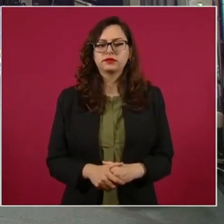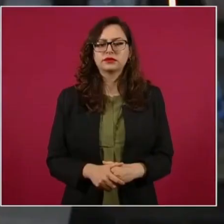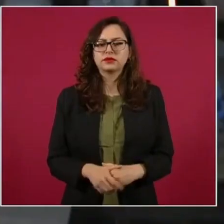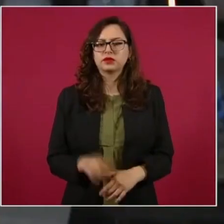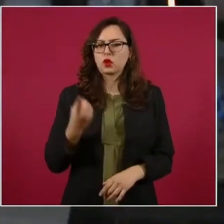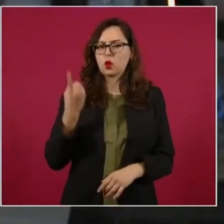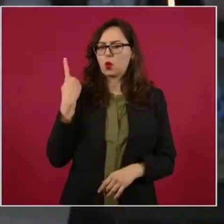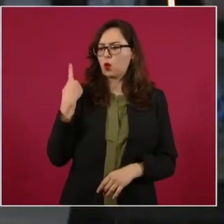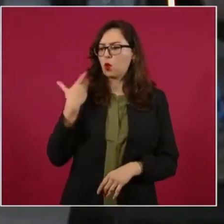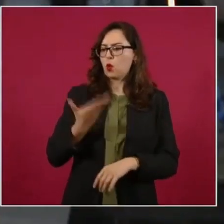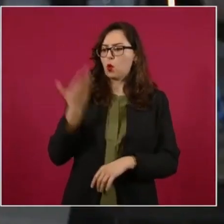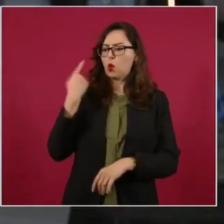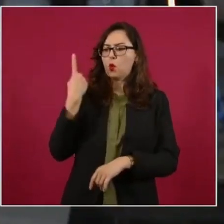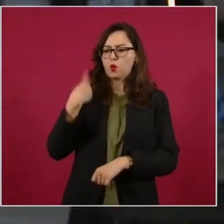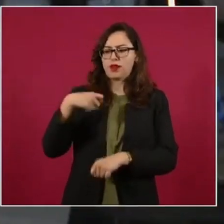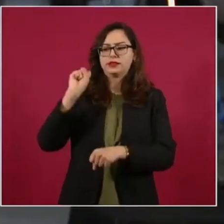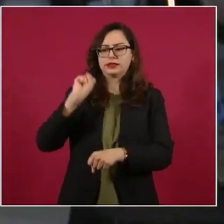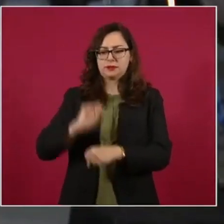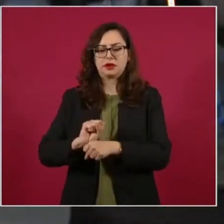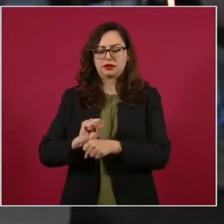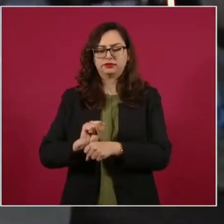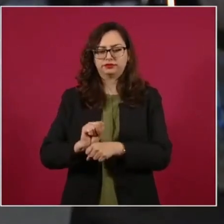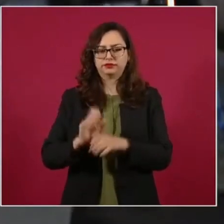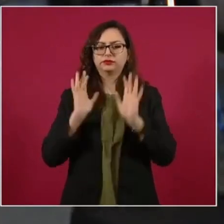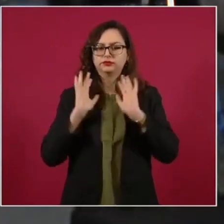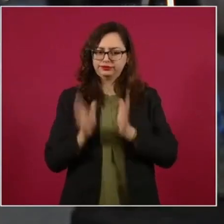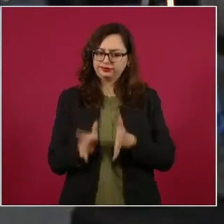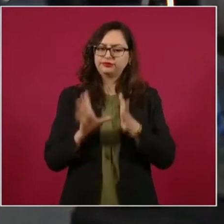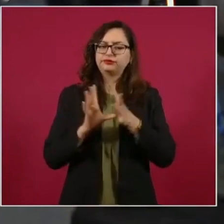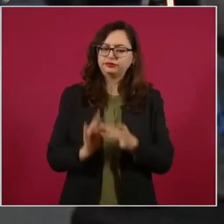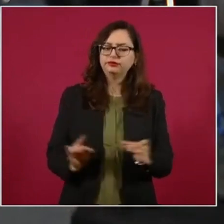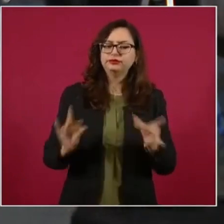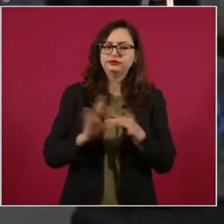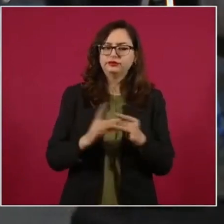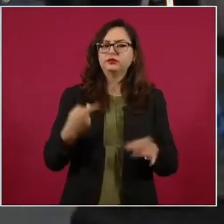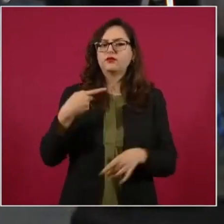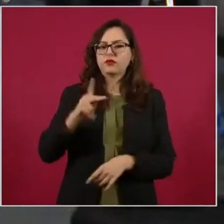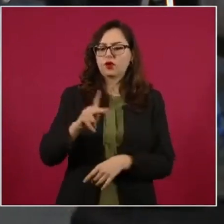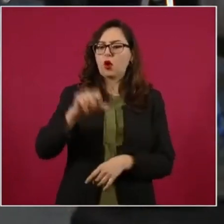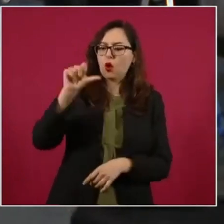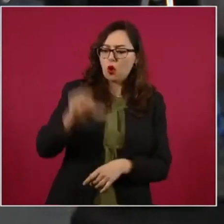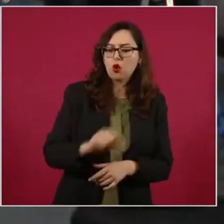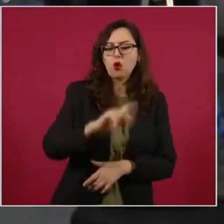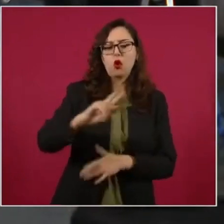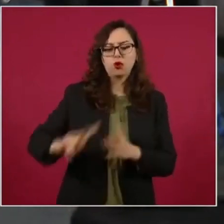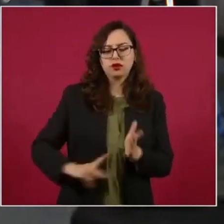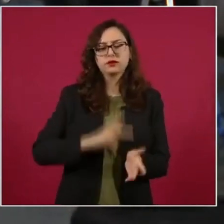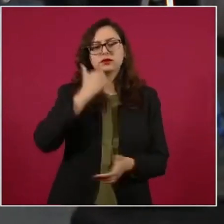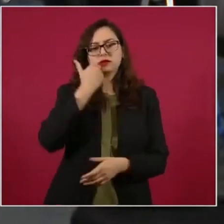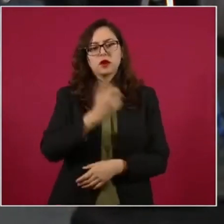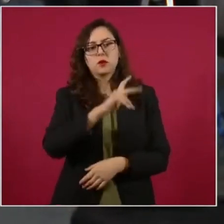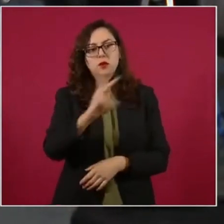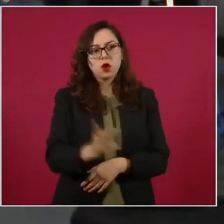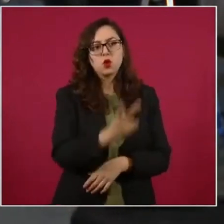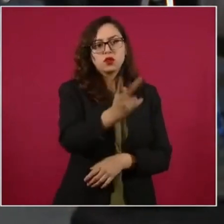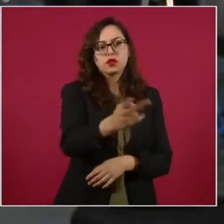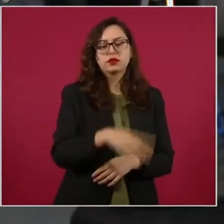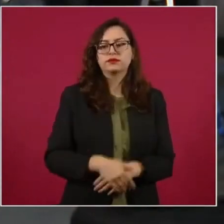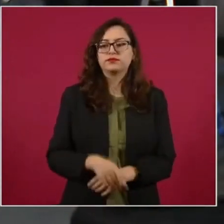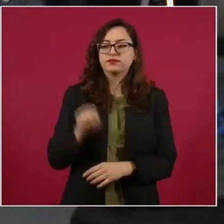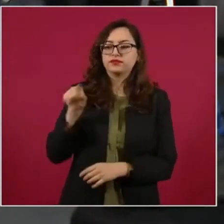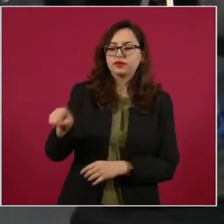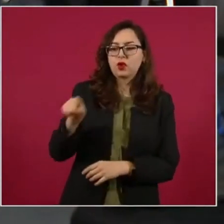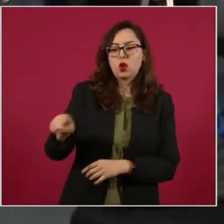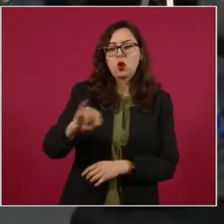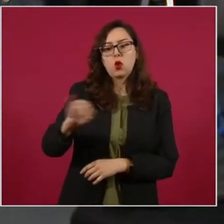pasada, pero ¿cómo van los avances, cómo van los acercamientos e incluso si ya ha habido diálogos con el gobernador Julio Menchaca acerca de